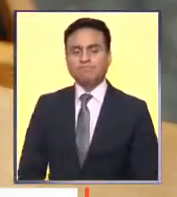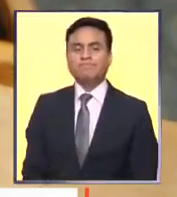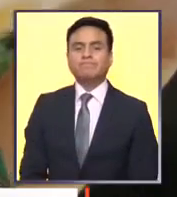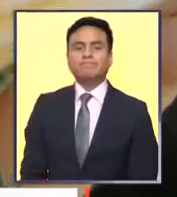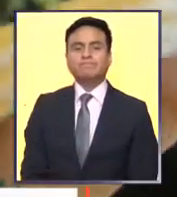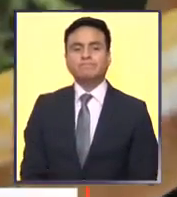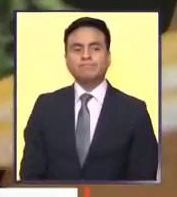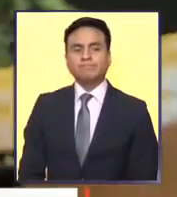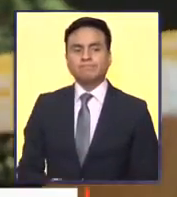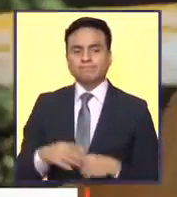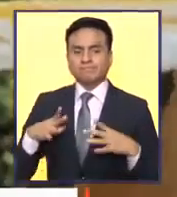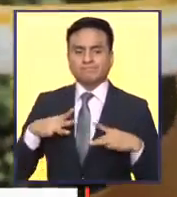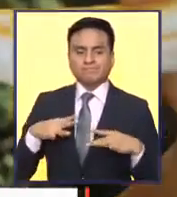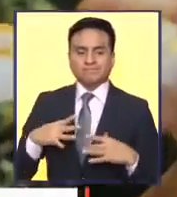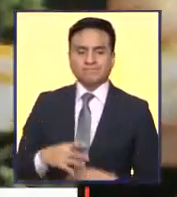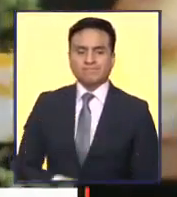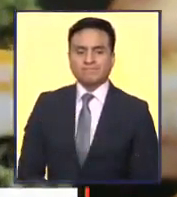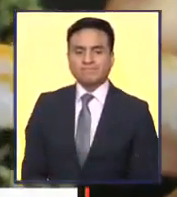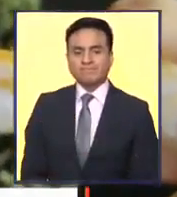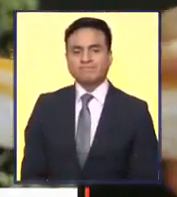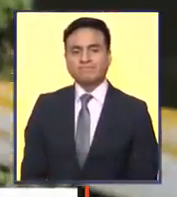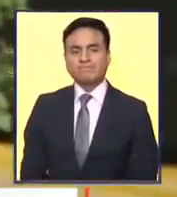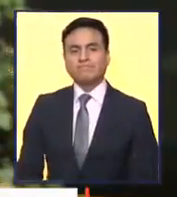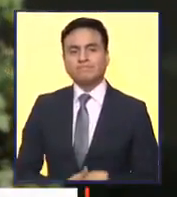¡Qué felicidad!